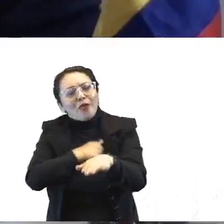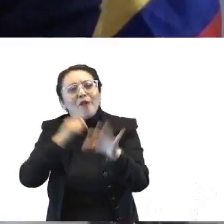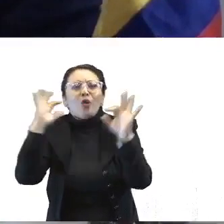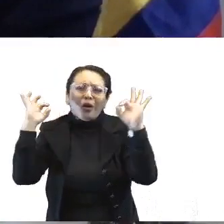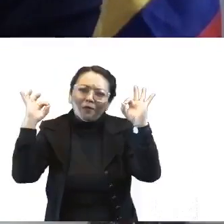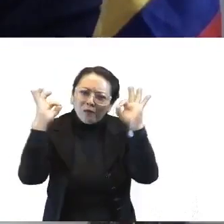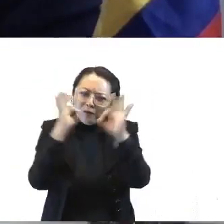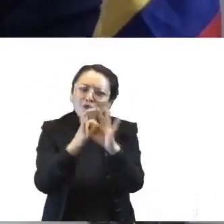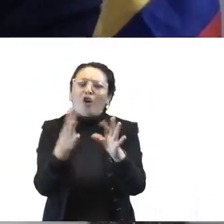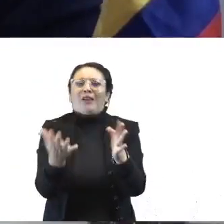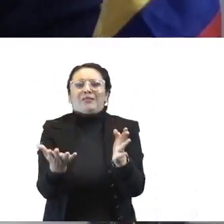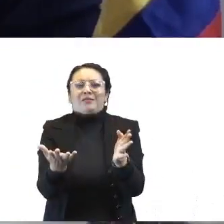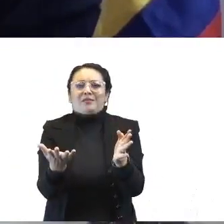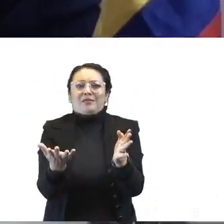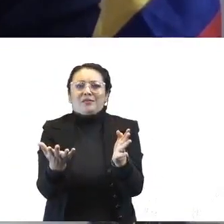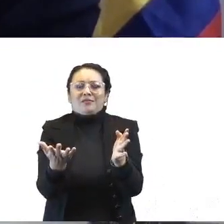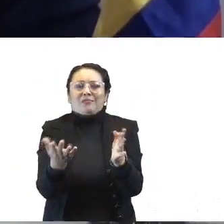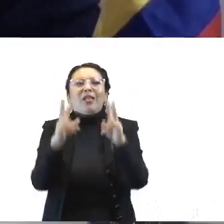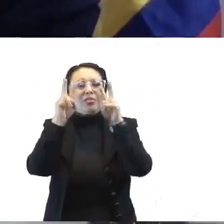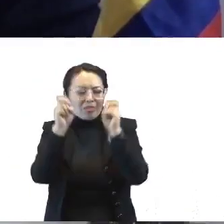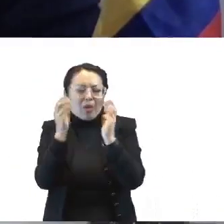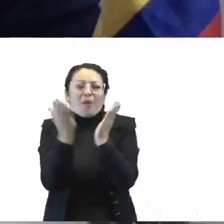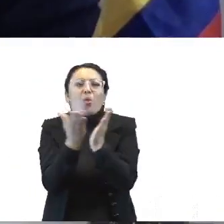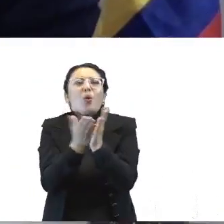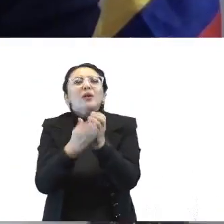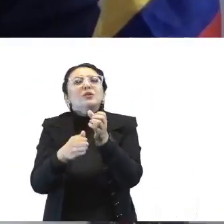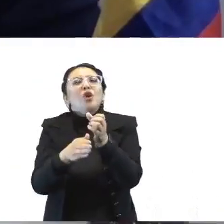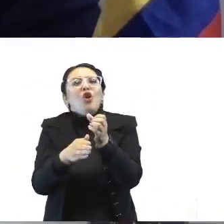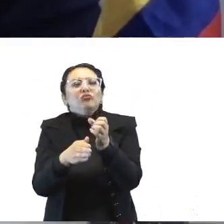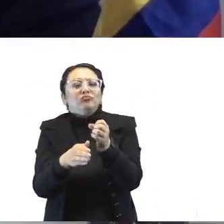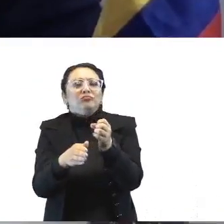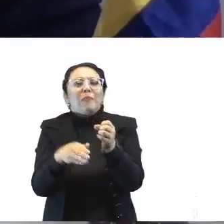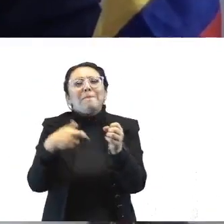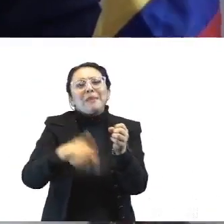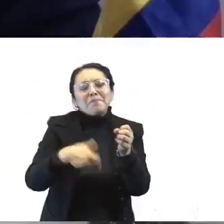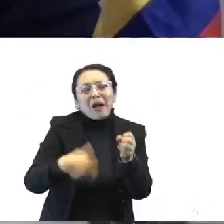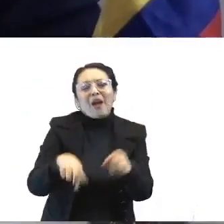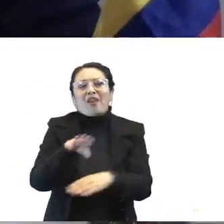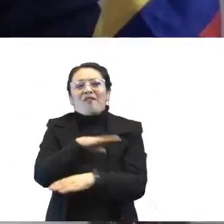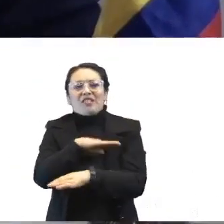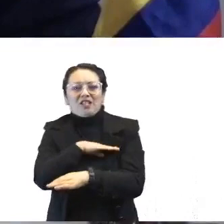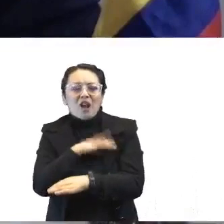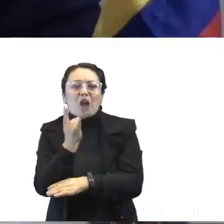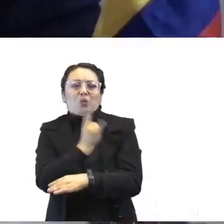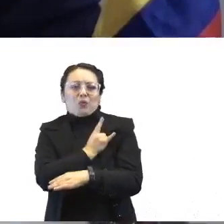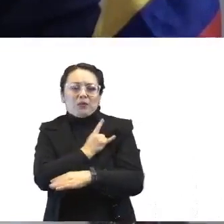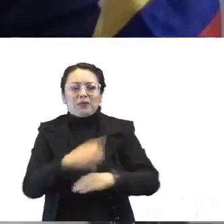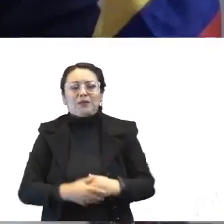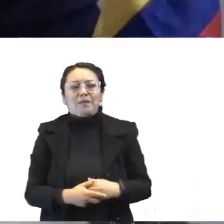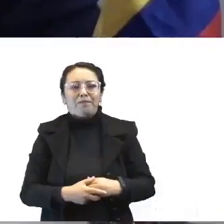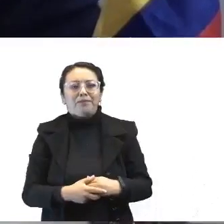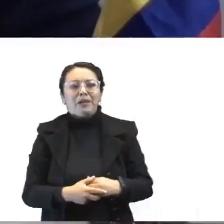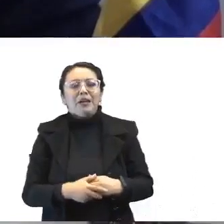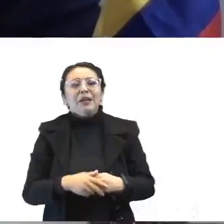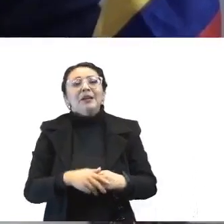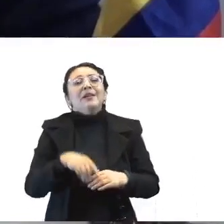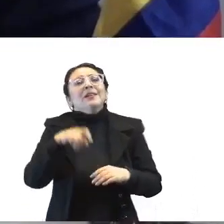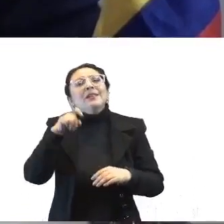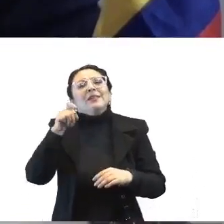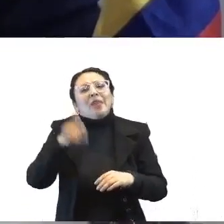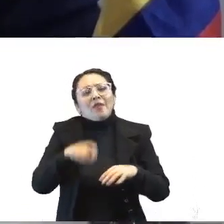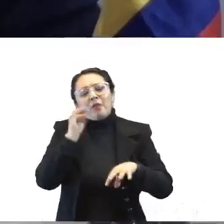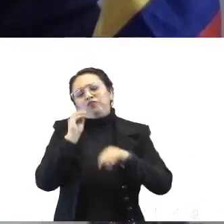enfoques en la educación básica y en la educación superior y desarrollar programas